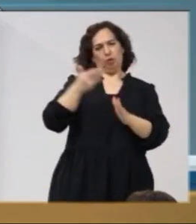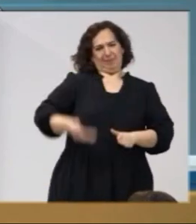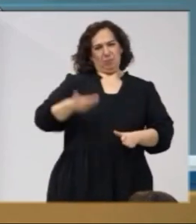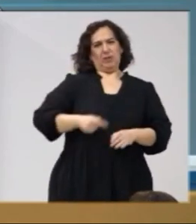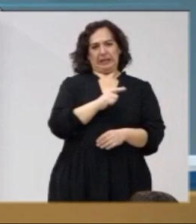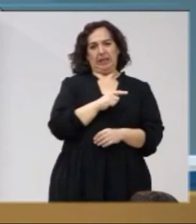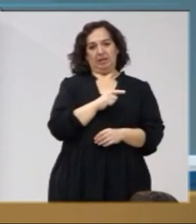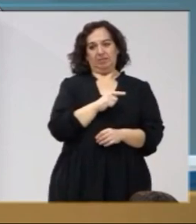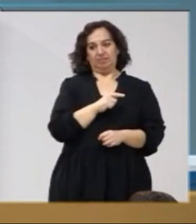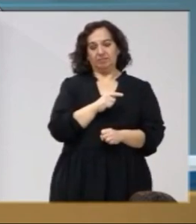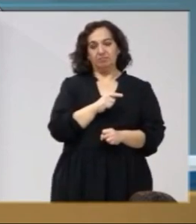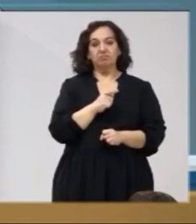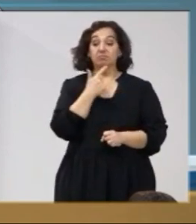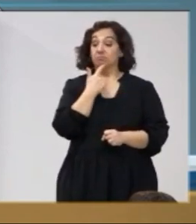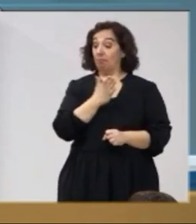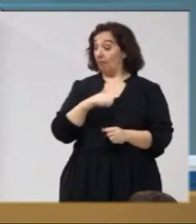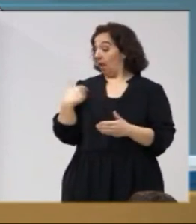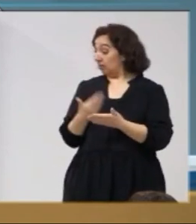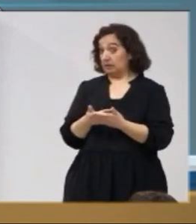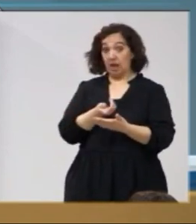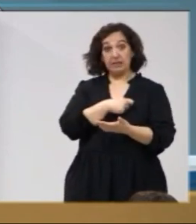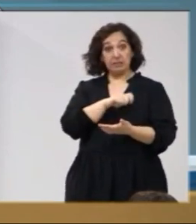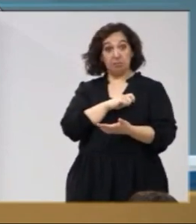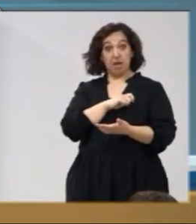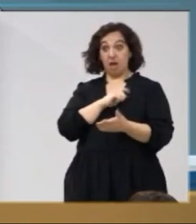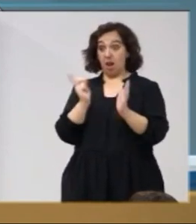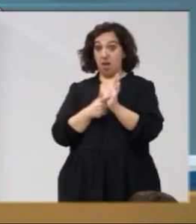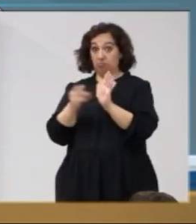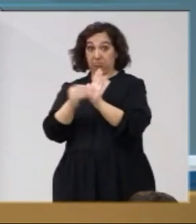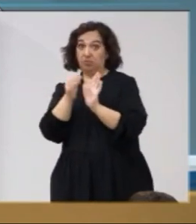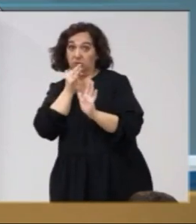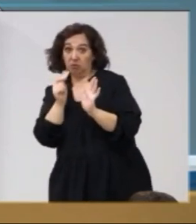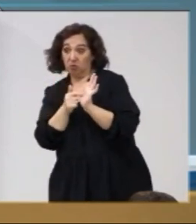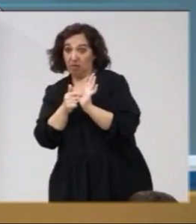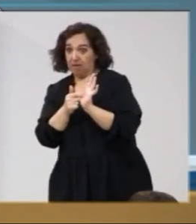determinante y que hasta ahora España no lo tenía en sus leyes.